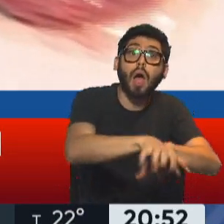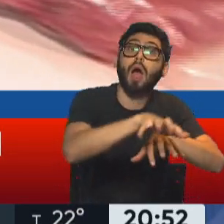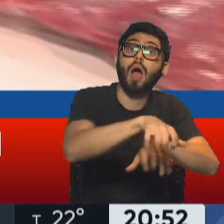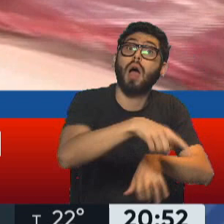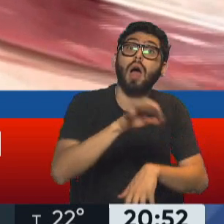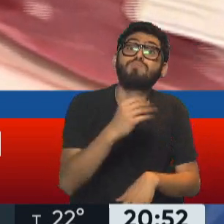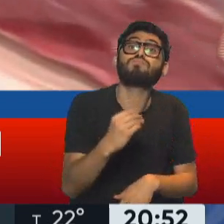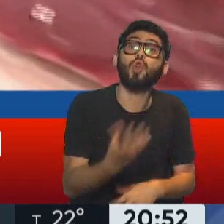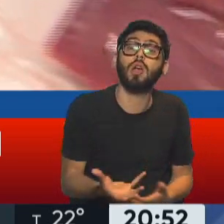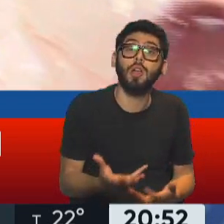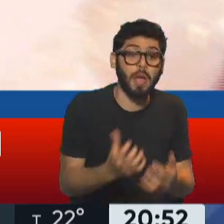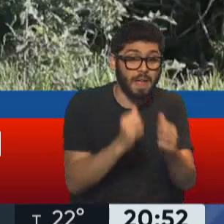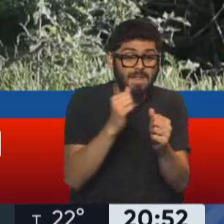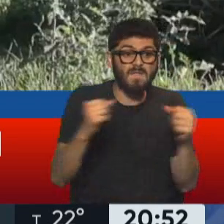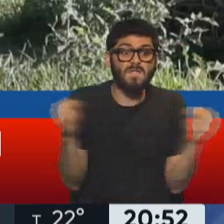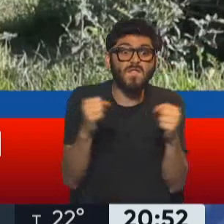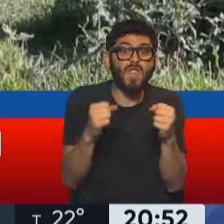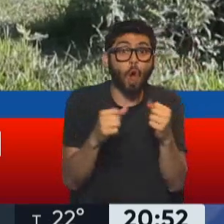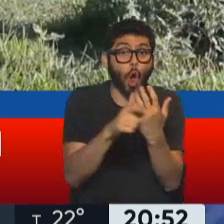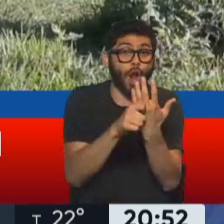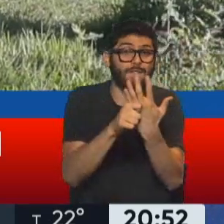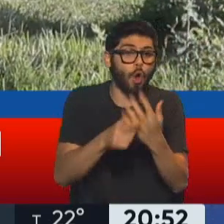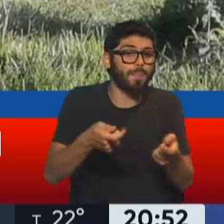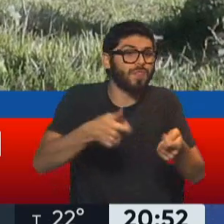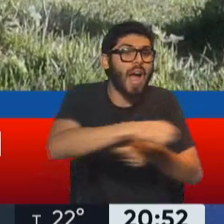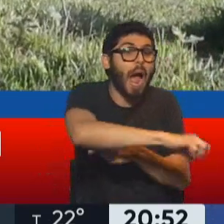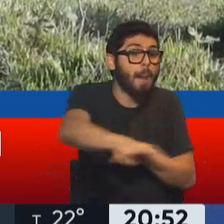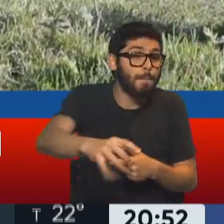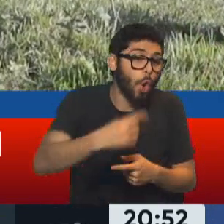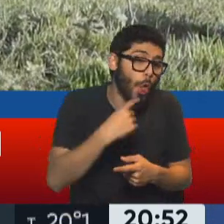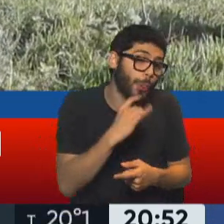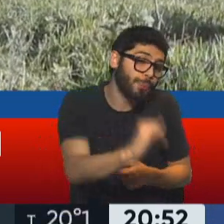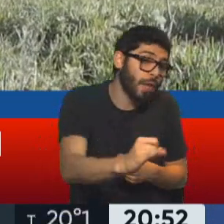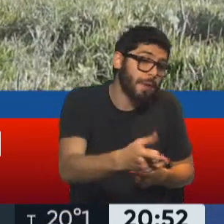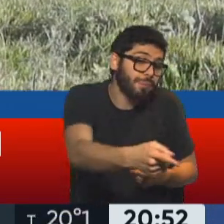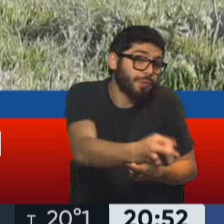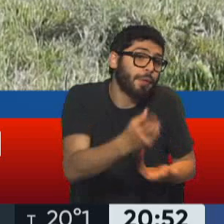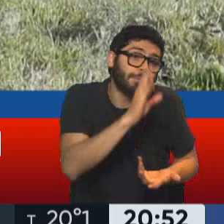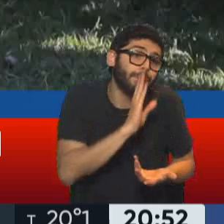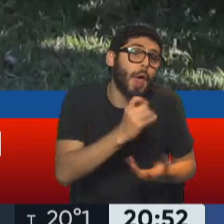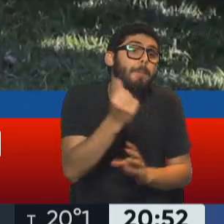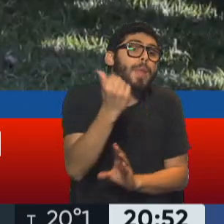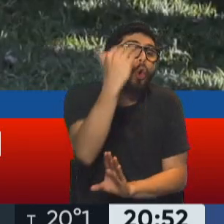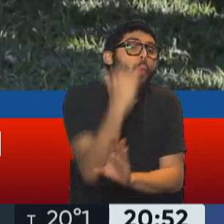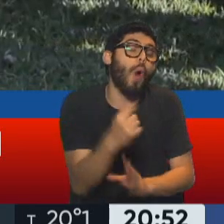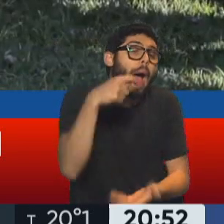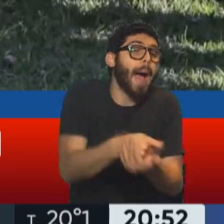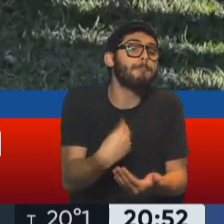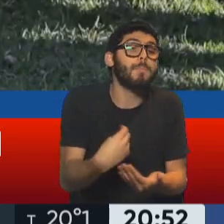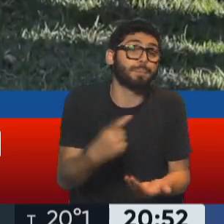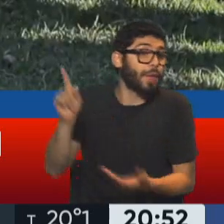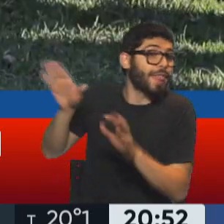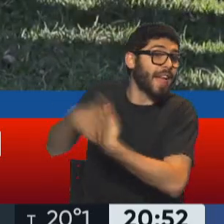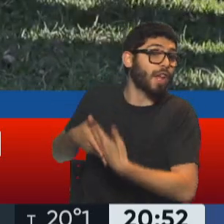Porque los frigoríficos iban a comprar al campo a un productor y le decíamos, le tenemos que bajar el precio porque están cerradas las exportaciones. Y era mentira, ellos la